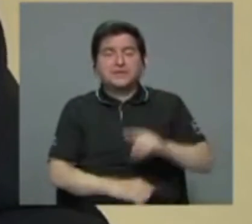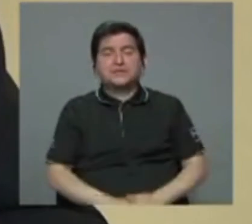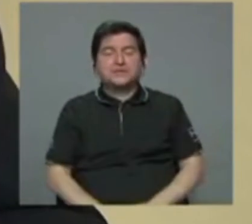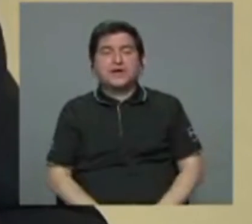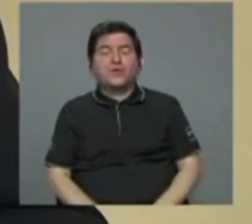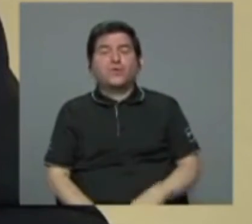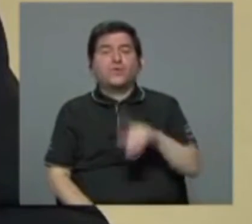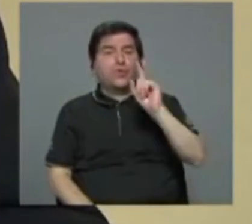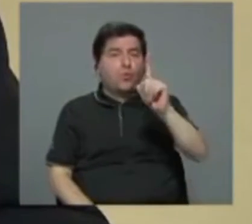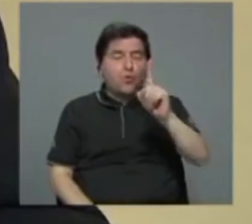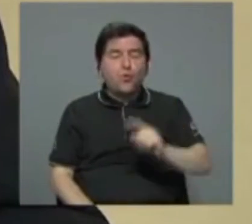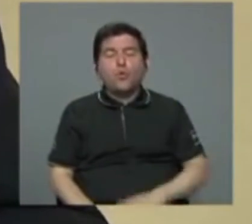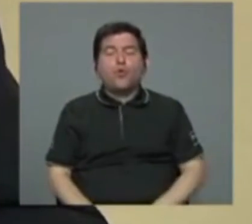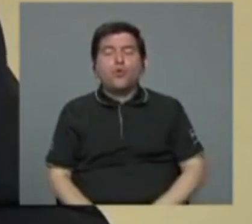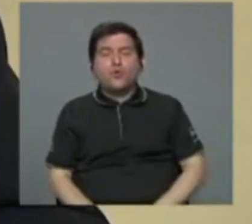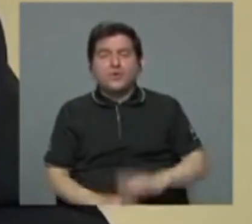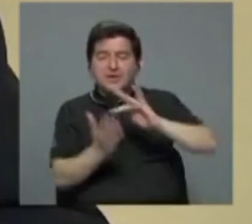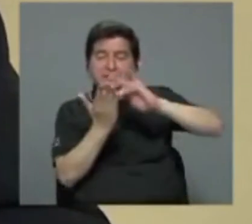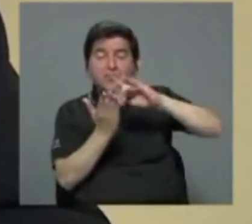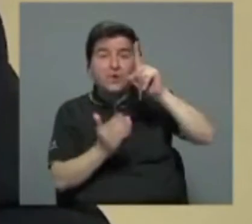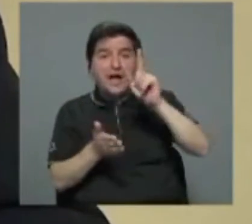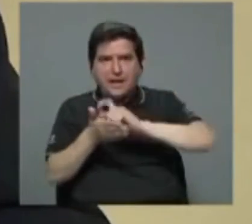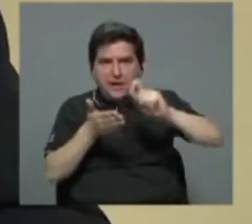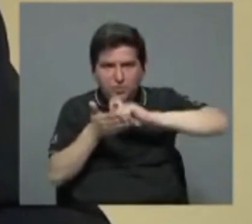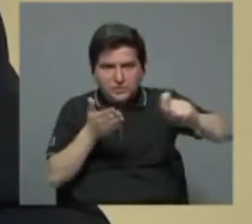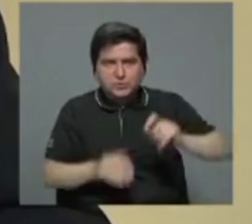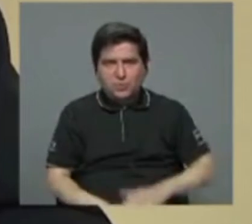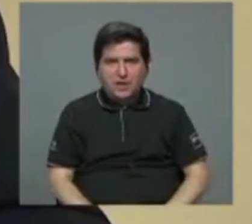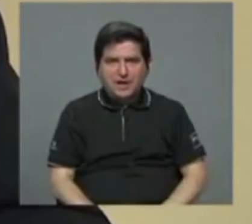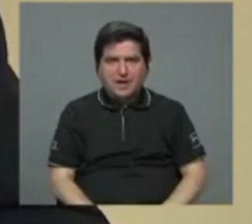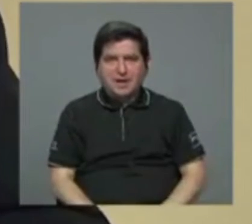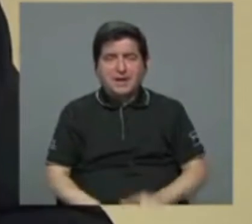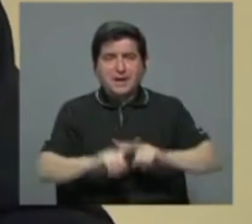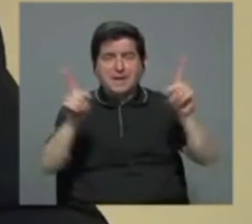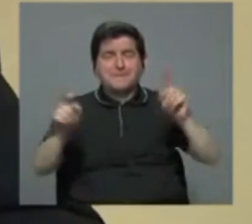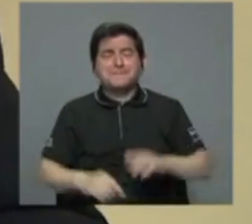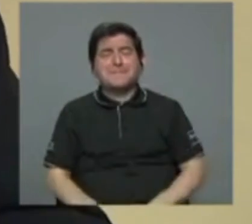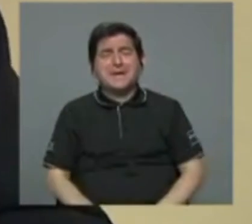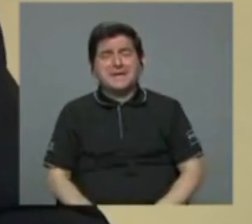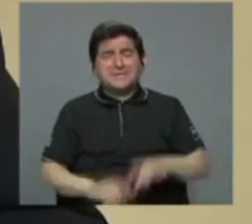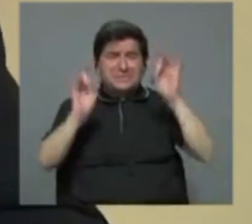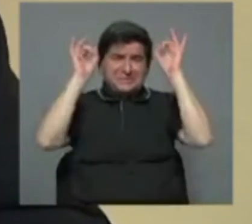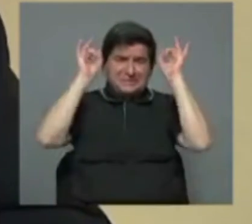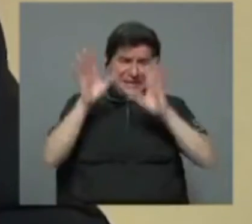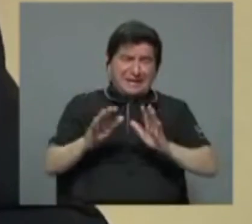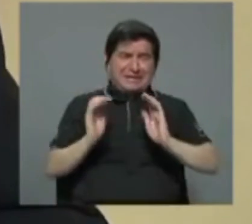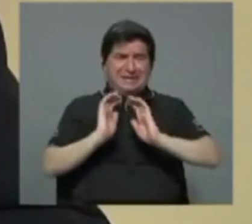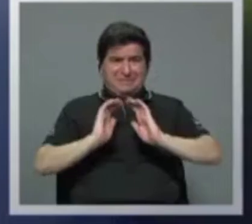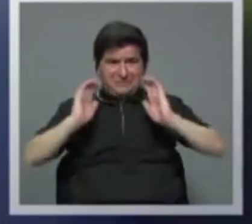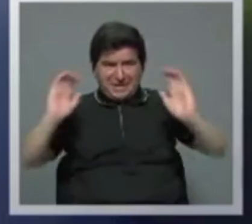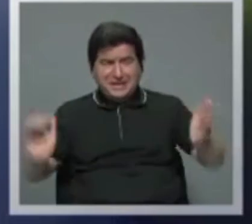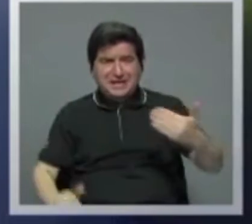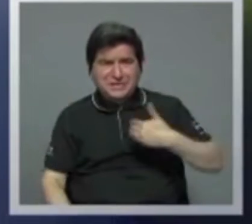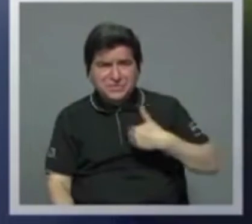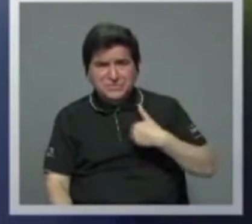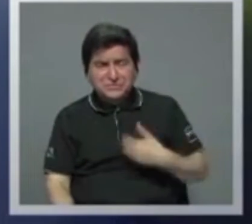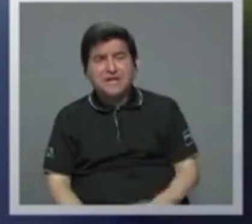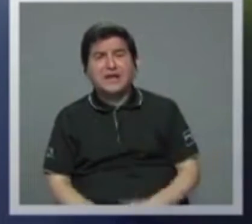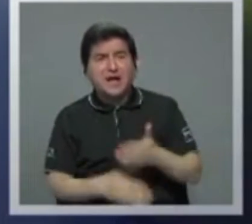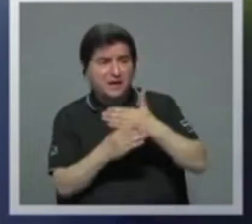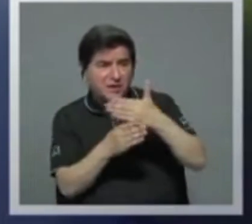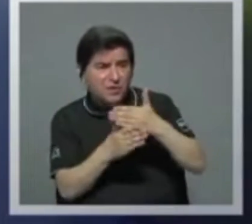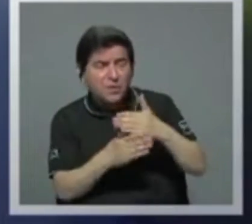había una escuela, pero trágico que algunos niños tenían que compartir